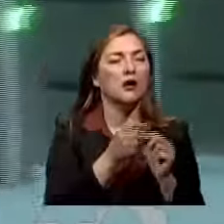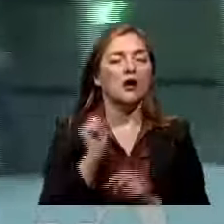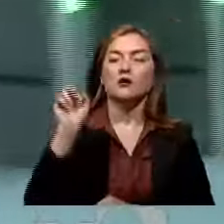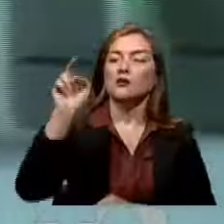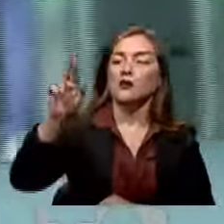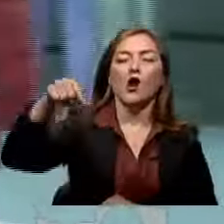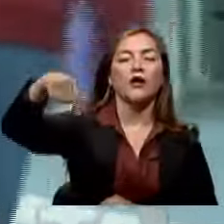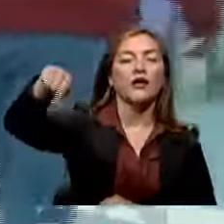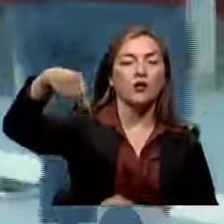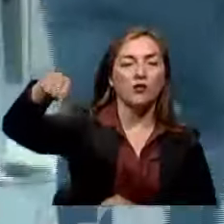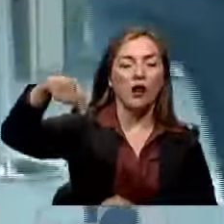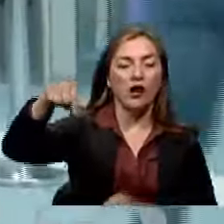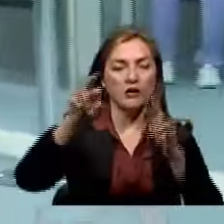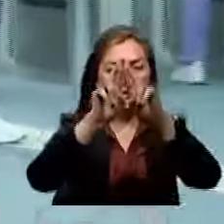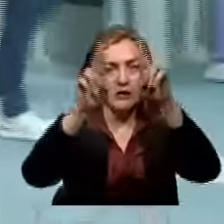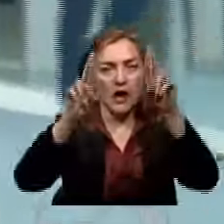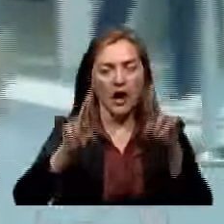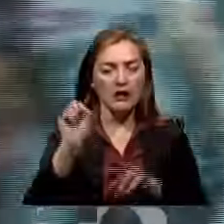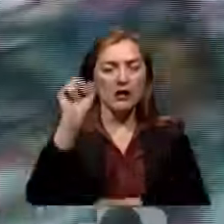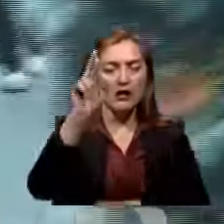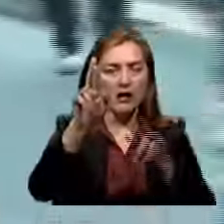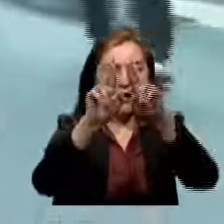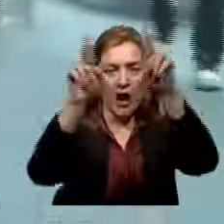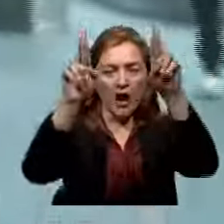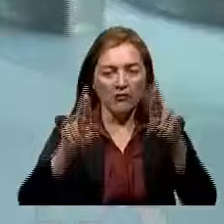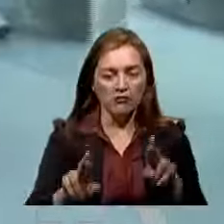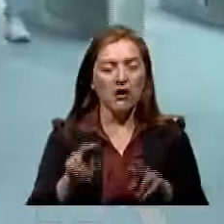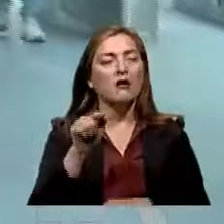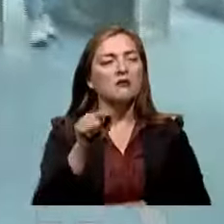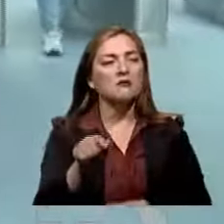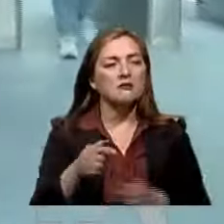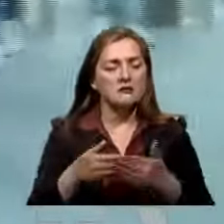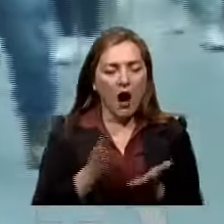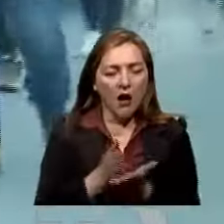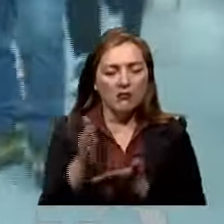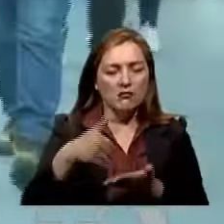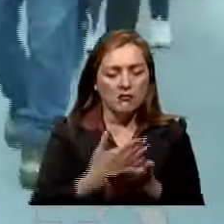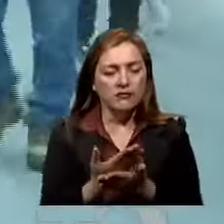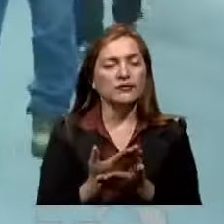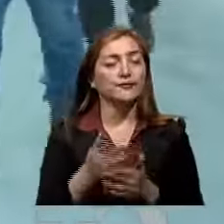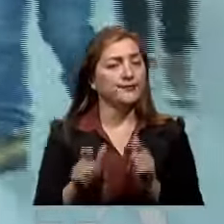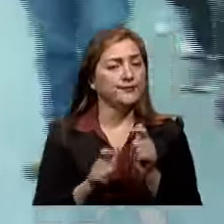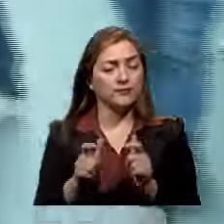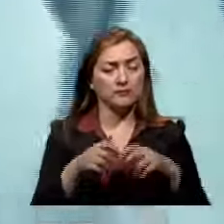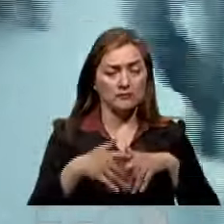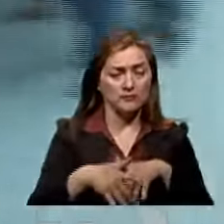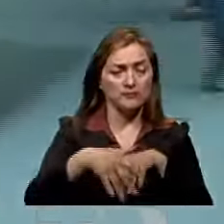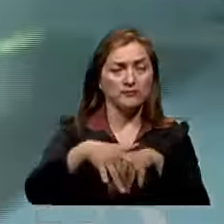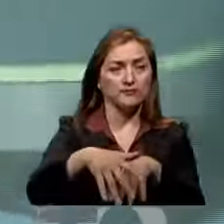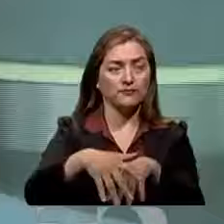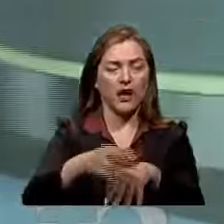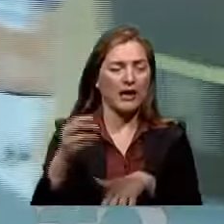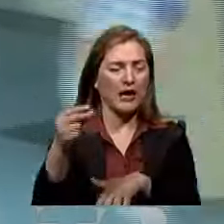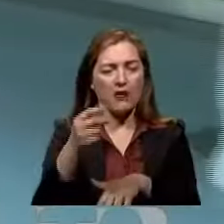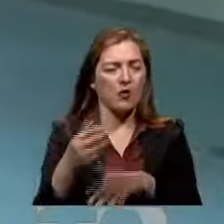en Quitumbe, y en el Recreo, también en el sur de la ciudad, se abrirán estos accesos para que los ciudadanos puedan llegar mucho